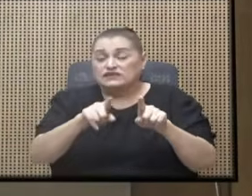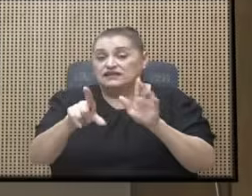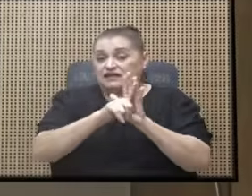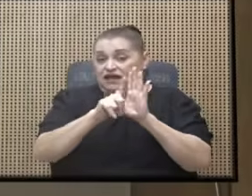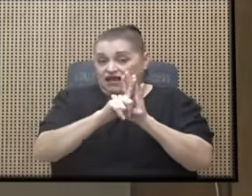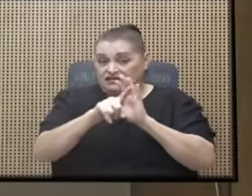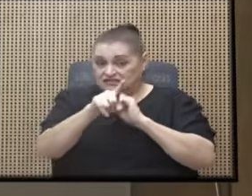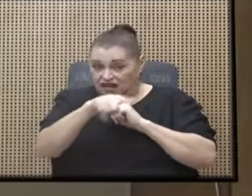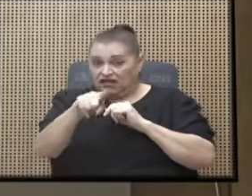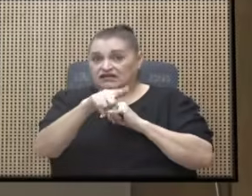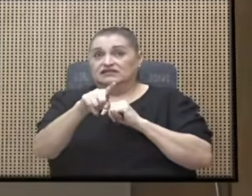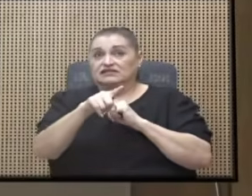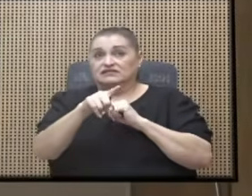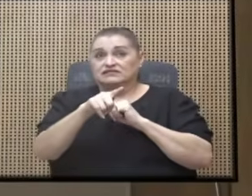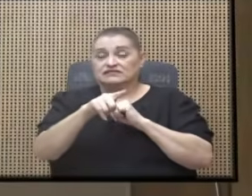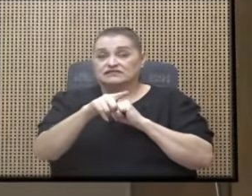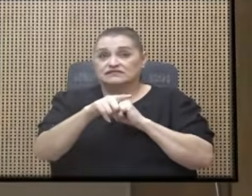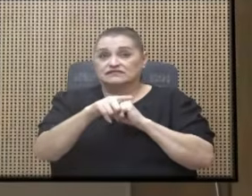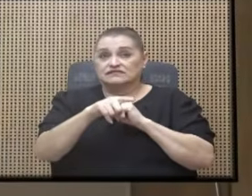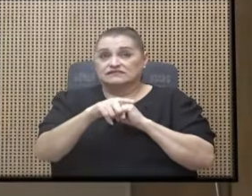ellas,